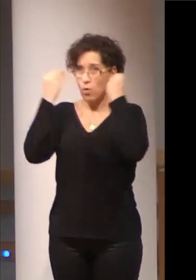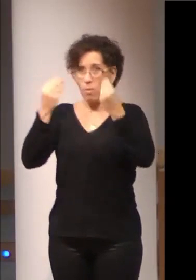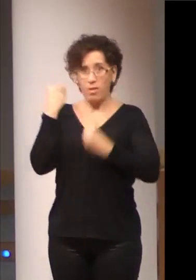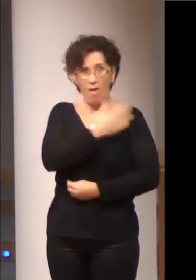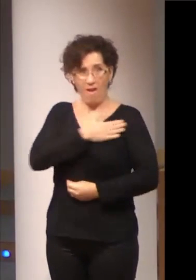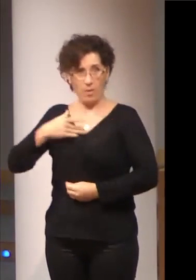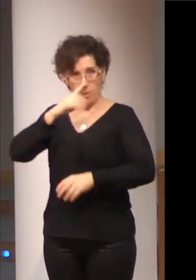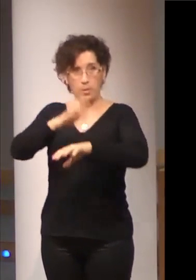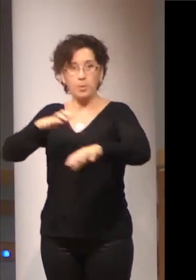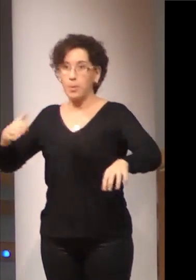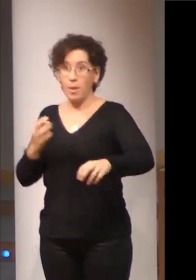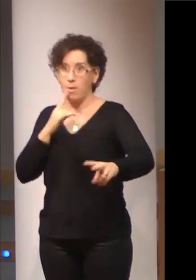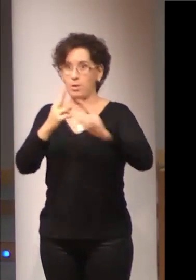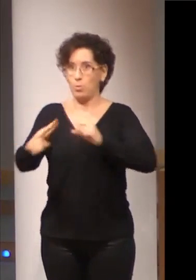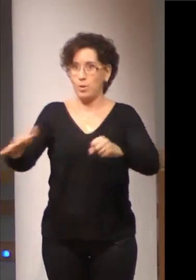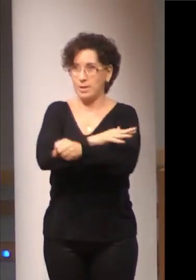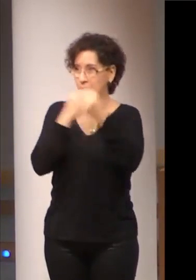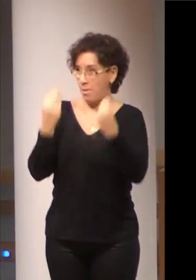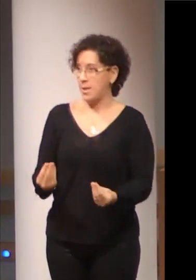Lo comentábamos hace un momento.